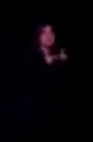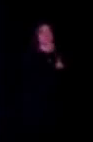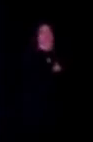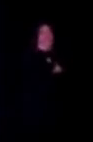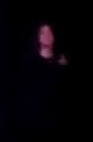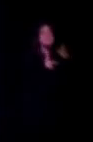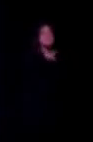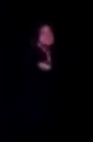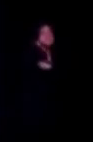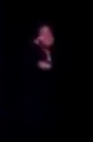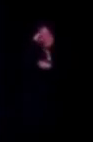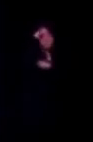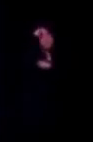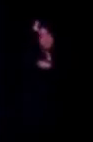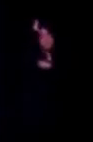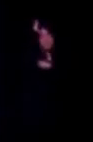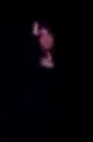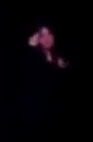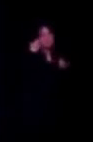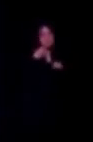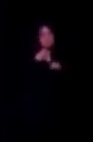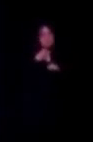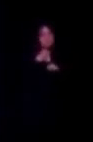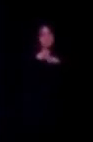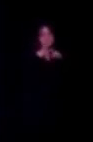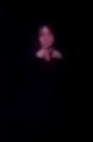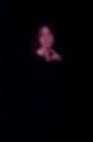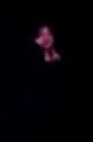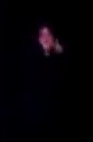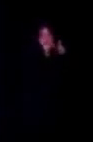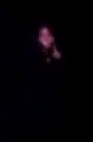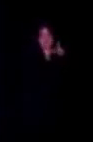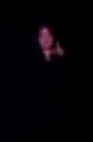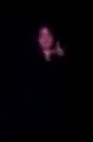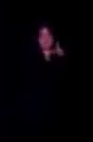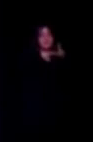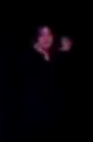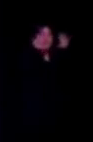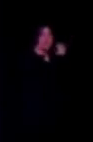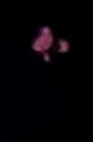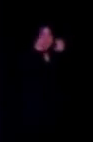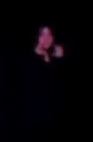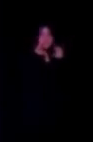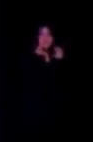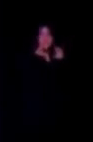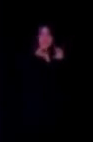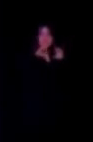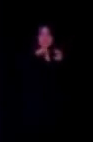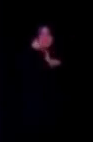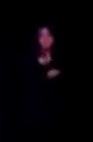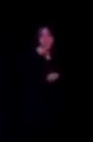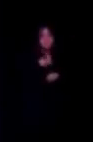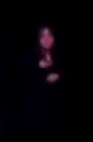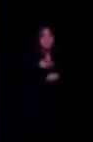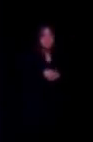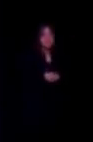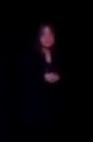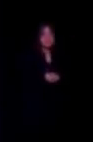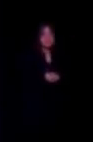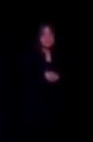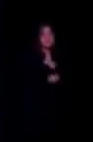qué medida las personas van progresando en sus competencias, o de aprendizajes significativos, etc.